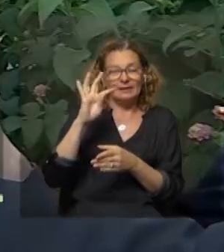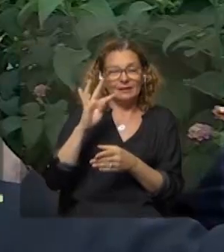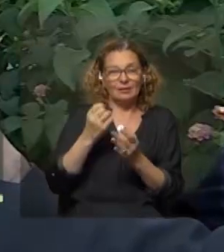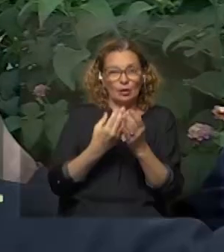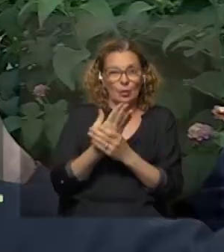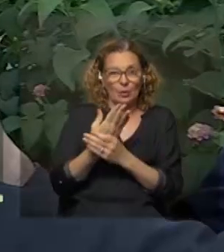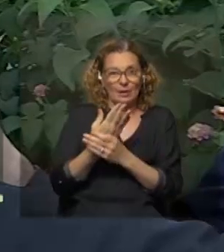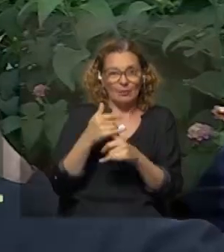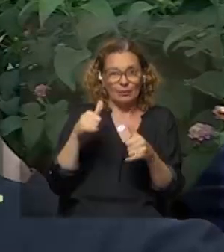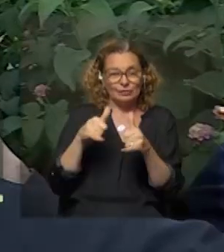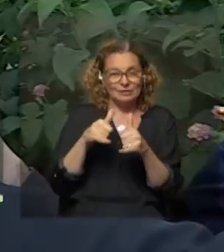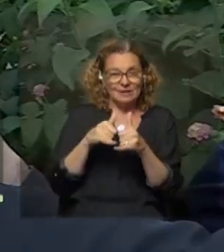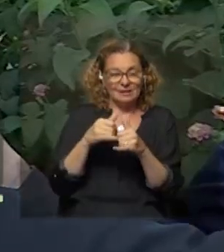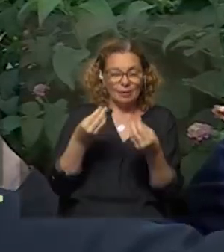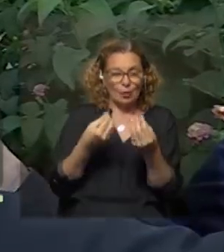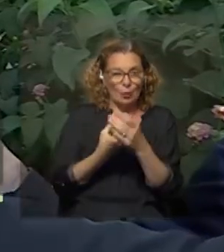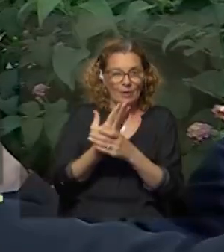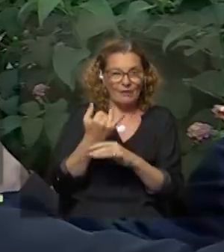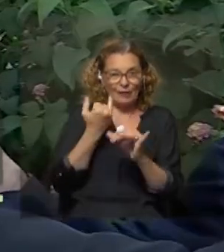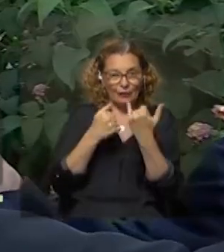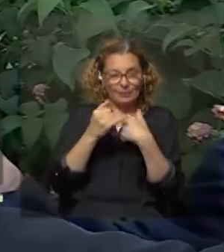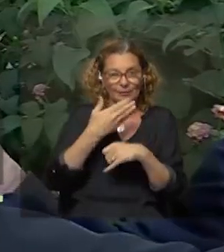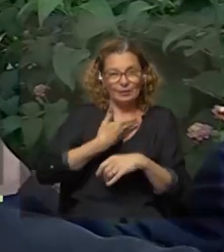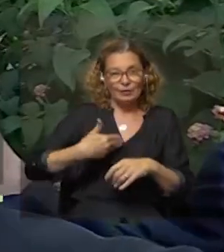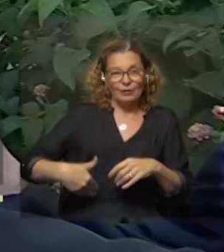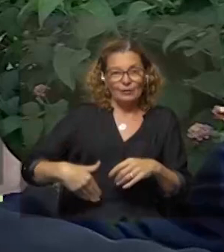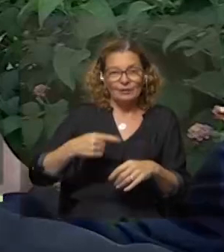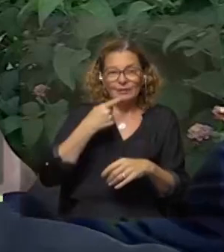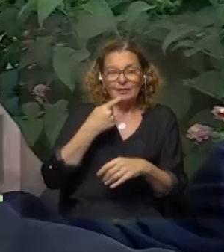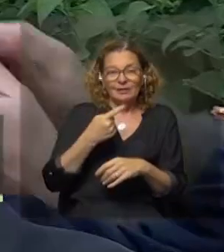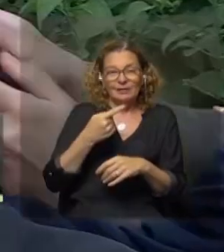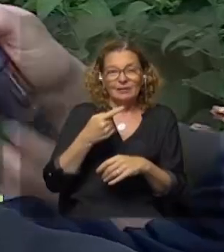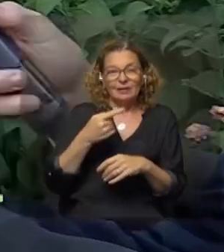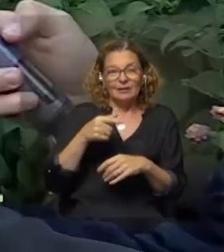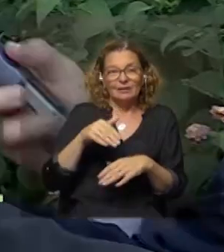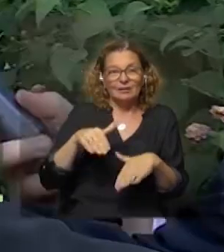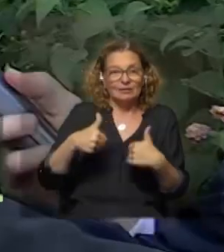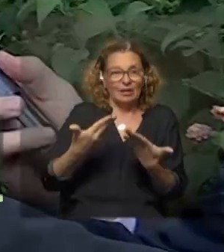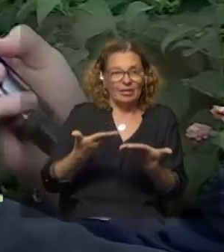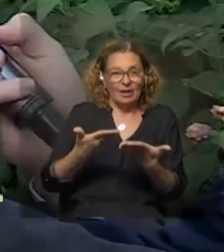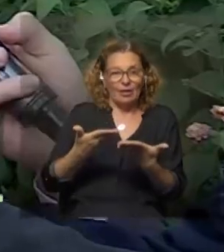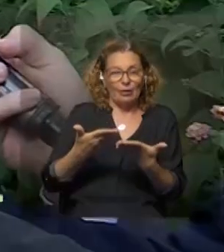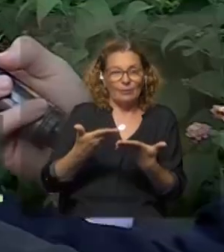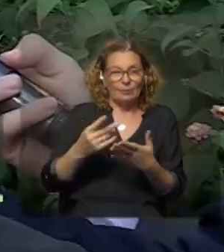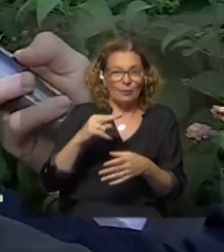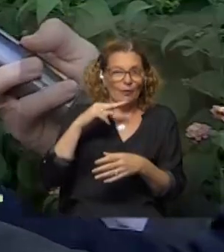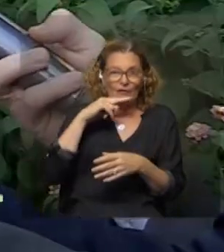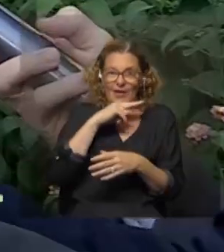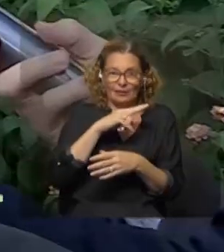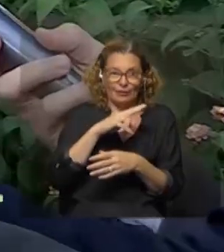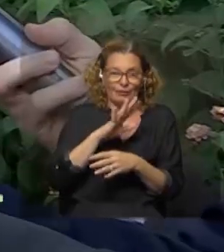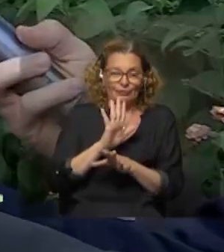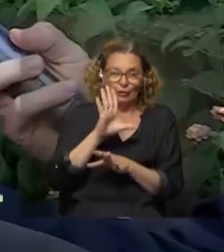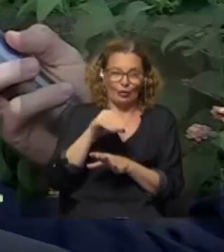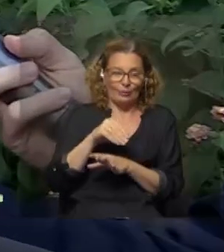estos nuevos chats y esta nueva información que el gobierno intenta convencernos que se ha dado voluntariamente lo cual es falso por completo